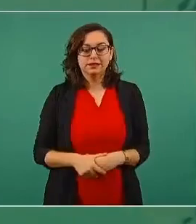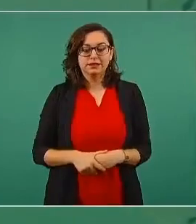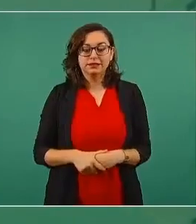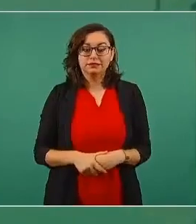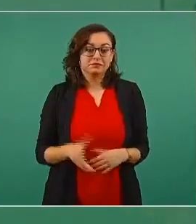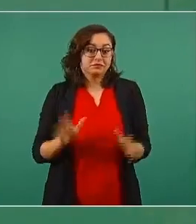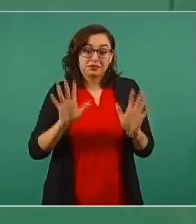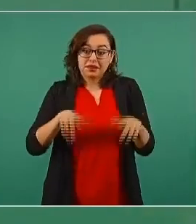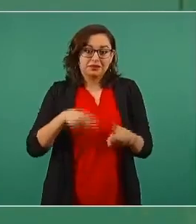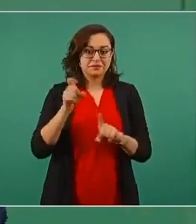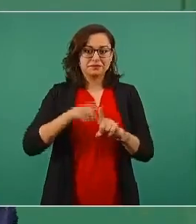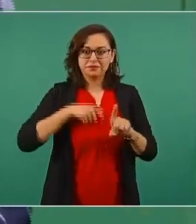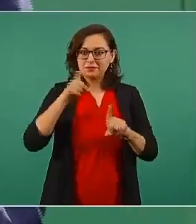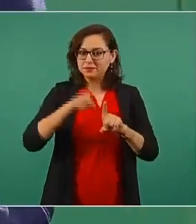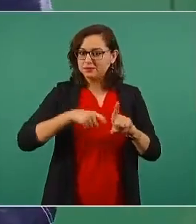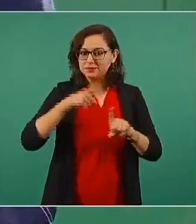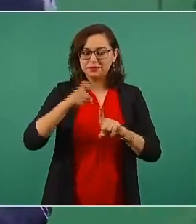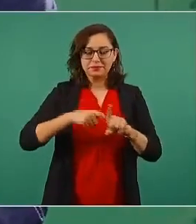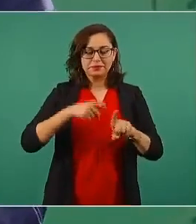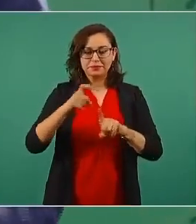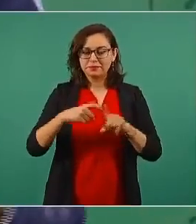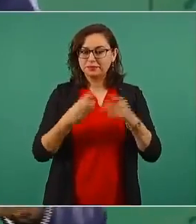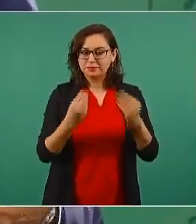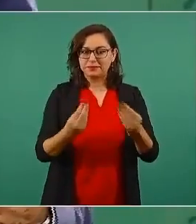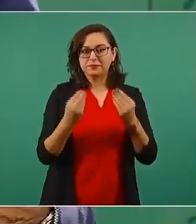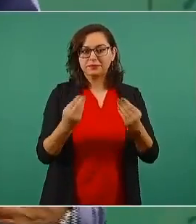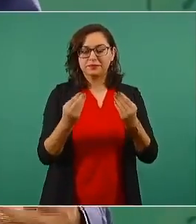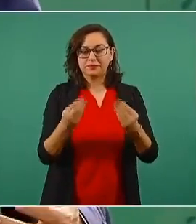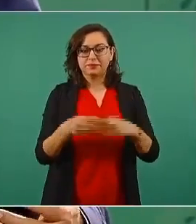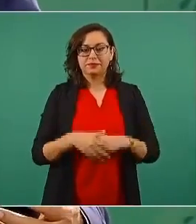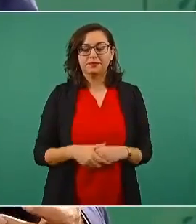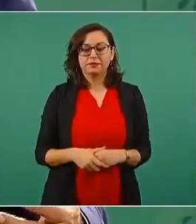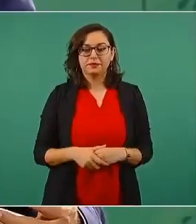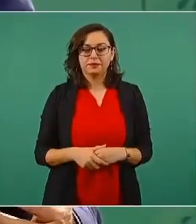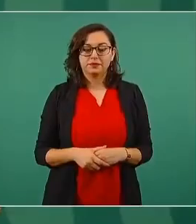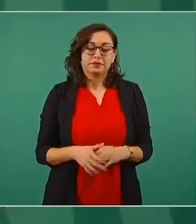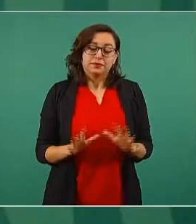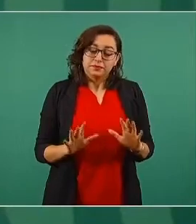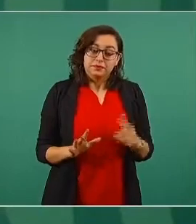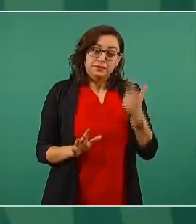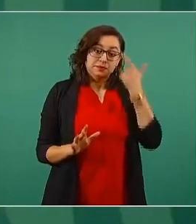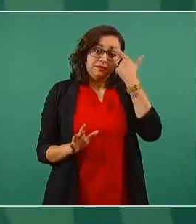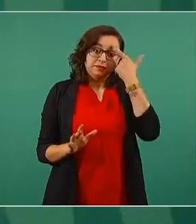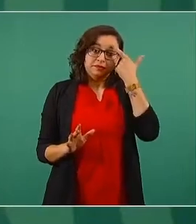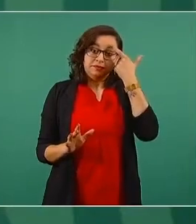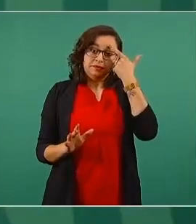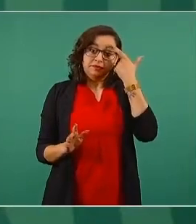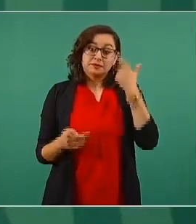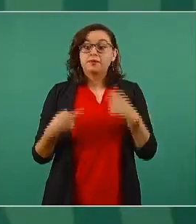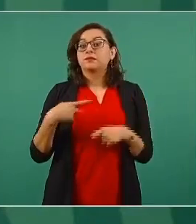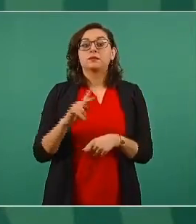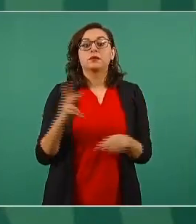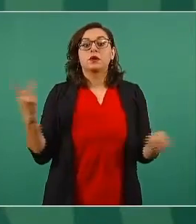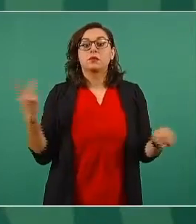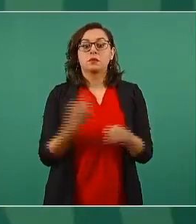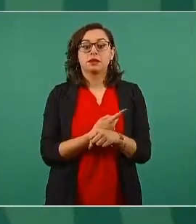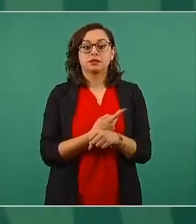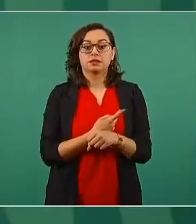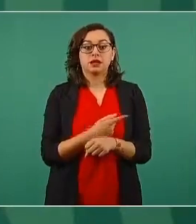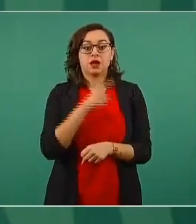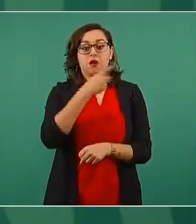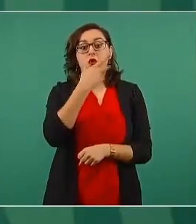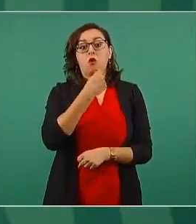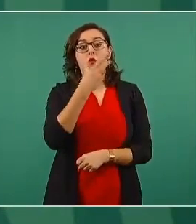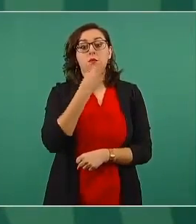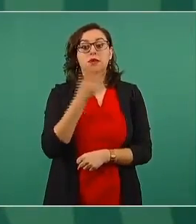una caricatura. Bueno, pero llegó al extremo